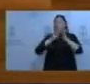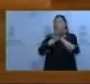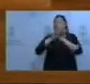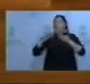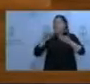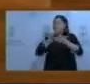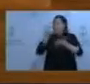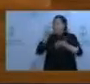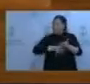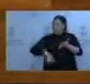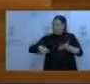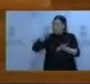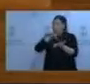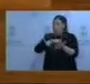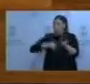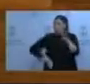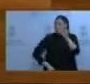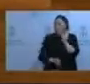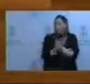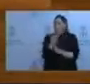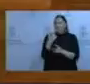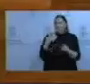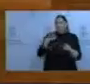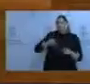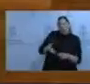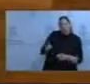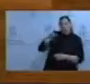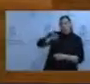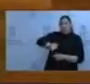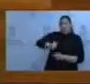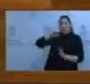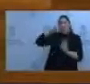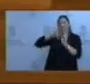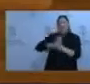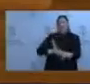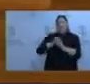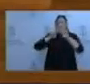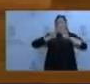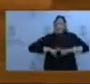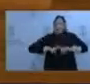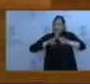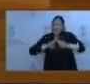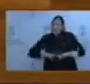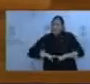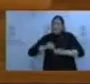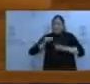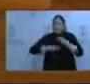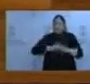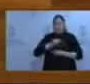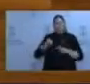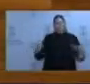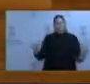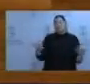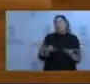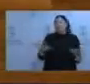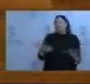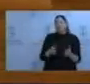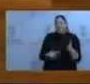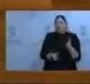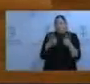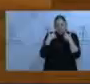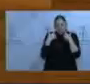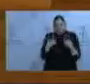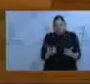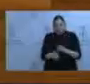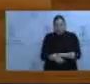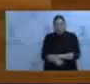he leído todavía esta mañana. Por eso creemos que la realización de este análisis es urgente y evidente, ¿no? La proposición